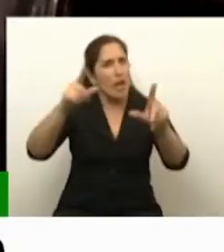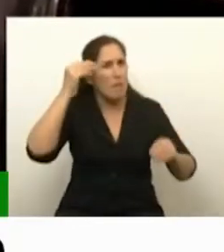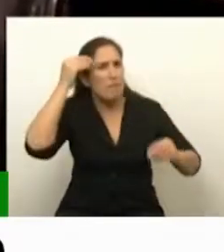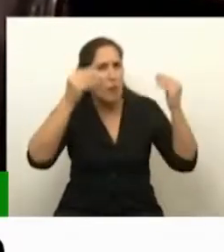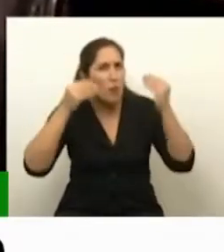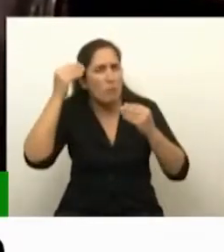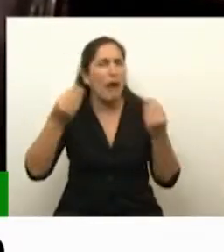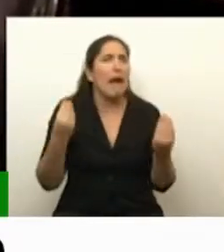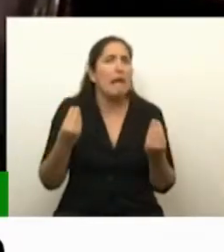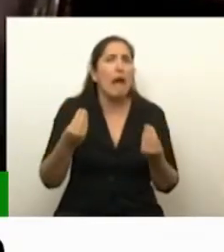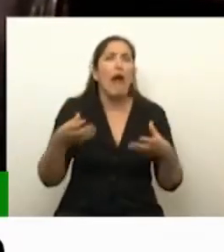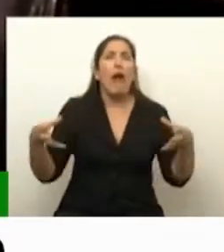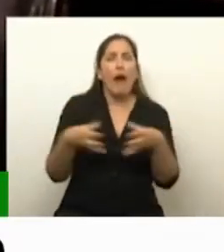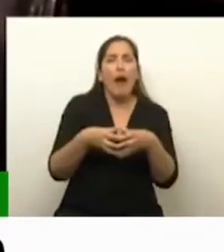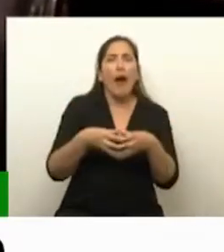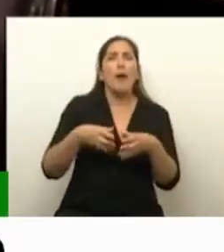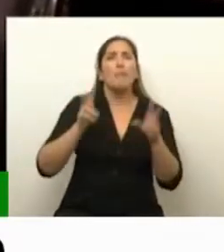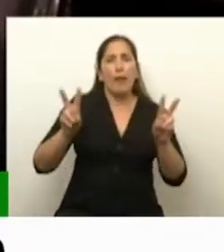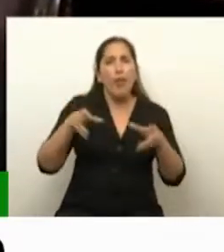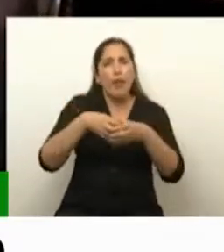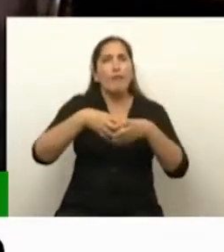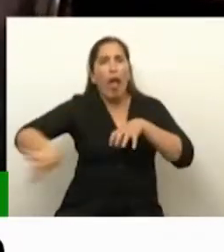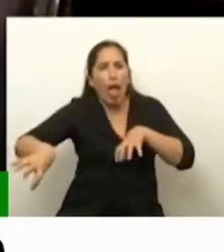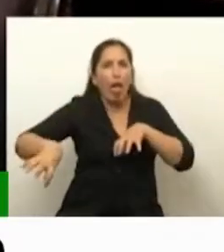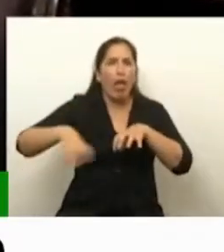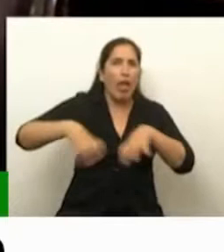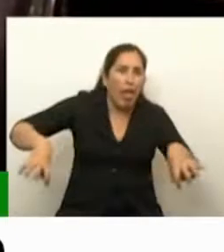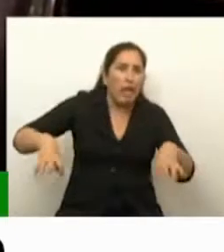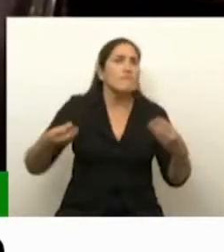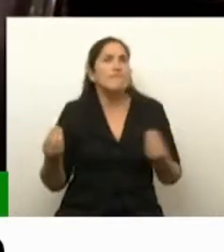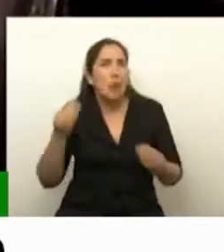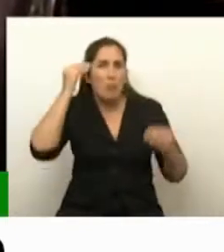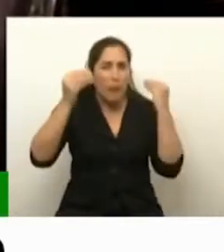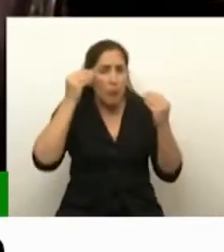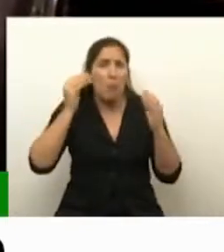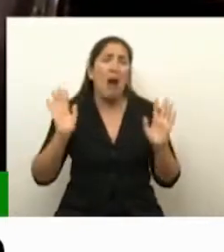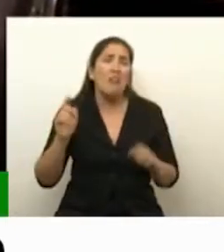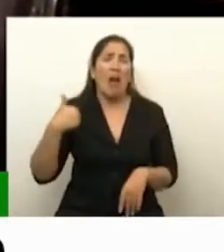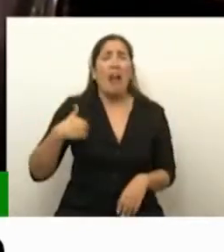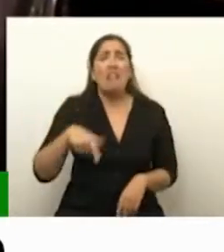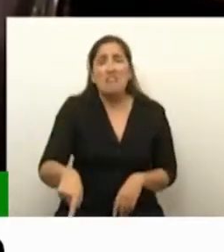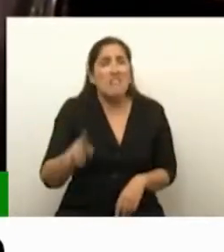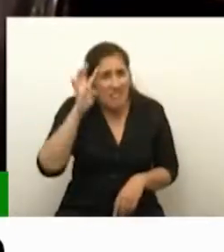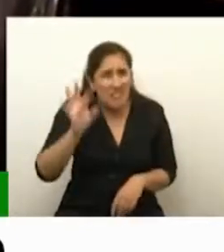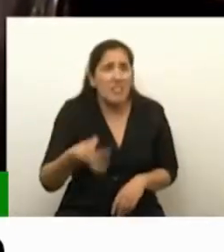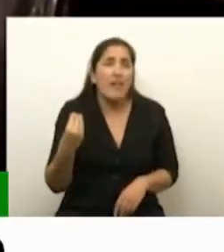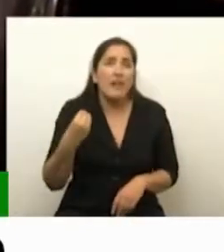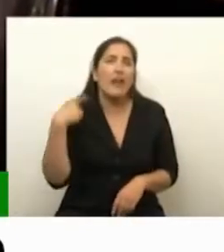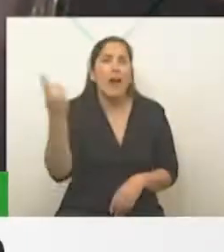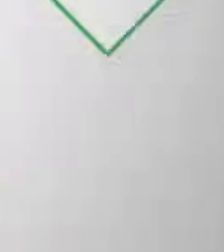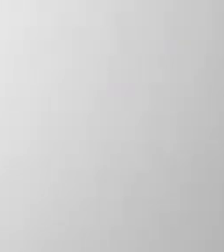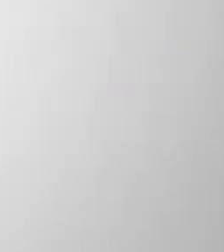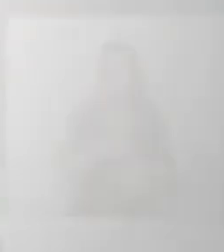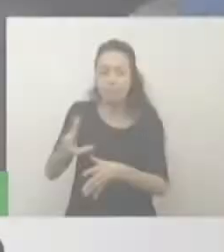se parte el bloque. En general, ¿sabe qué pasa en la Argentina? Funciona muy bien el discurso